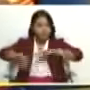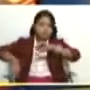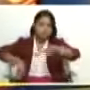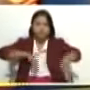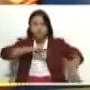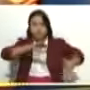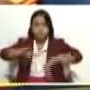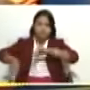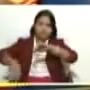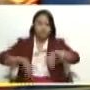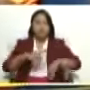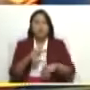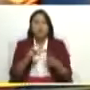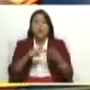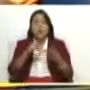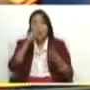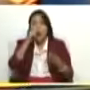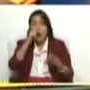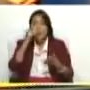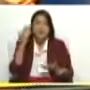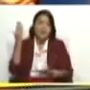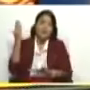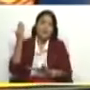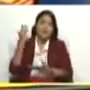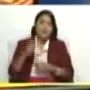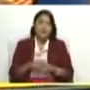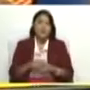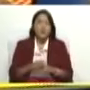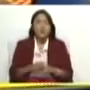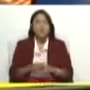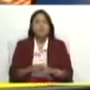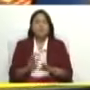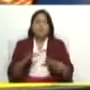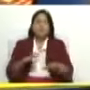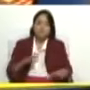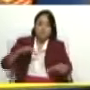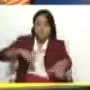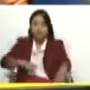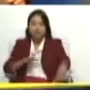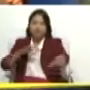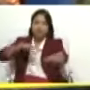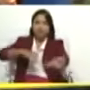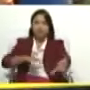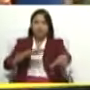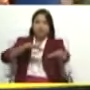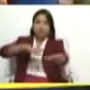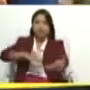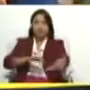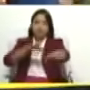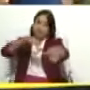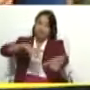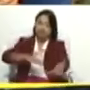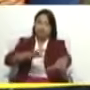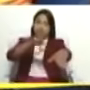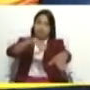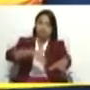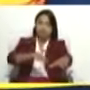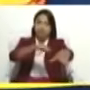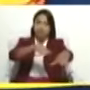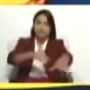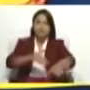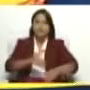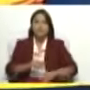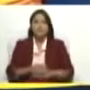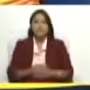natación Francisco Sur Lolo lo llaman de acumar de la